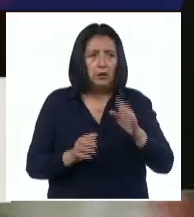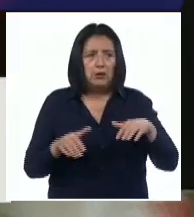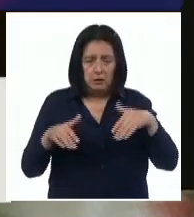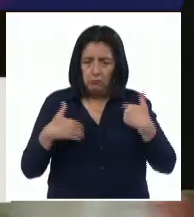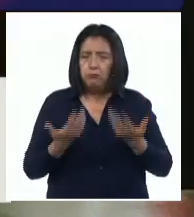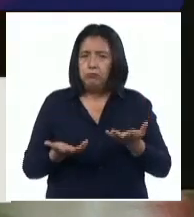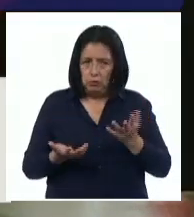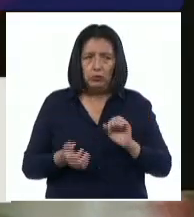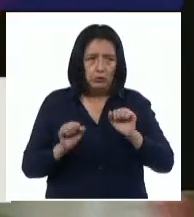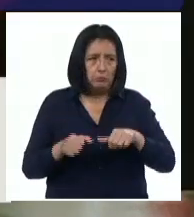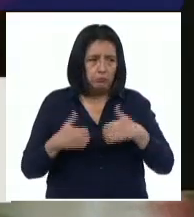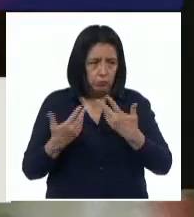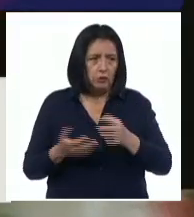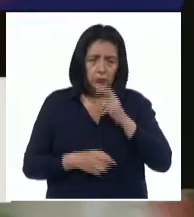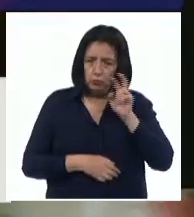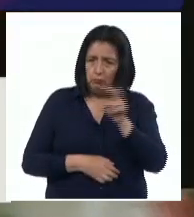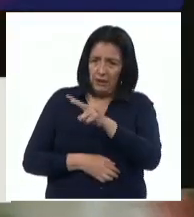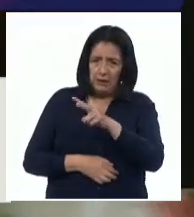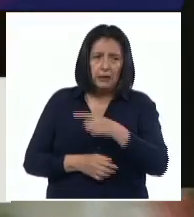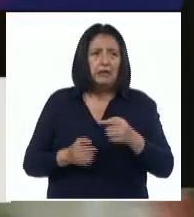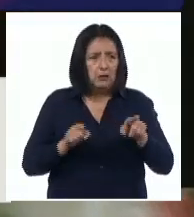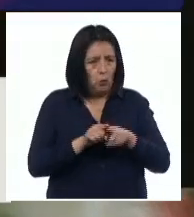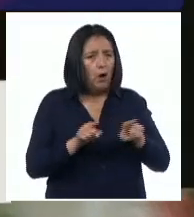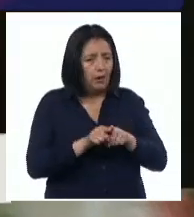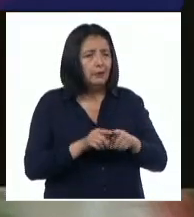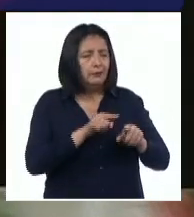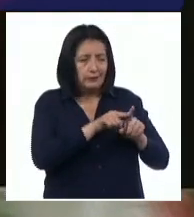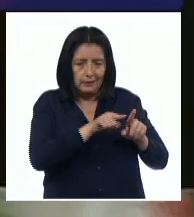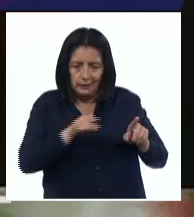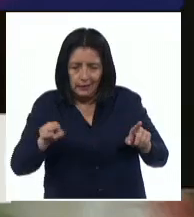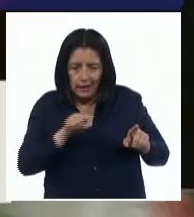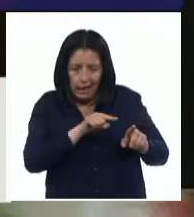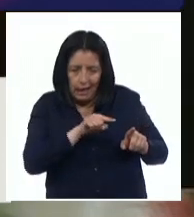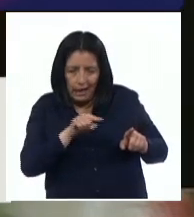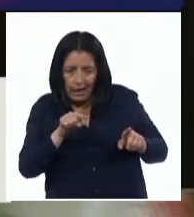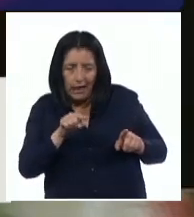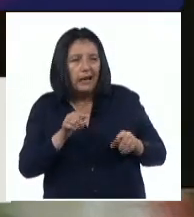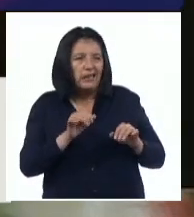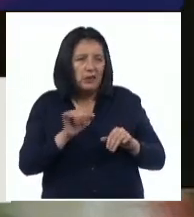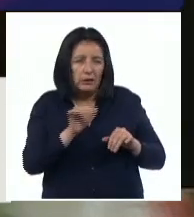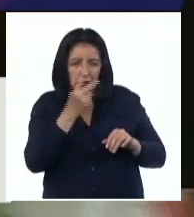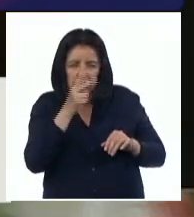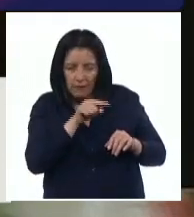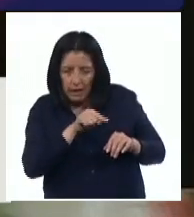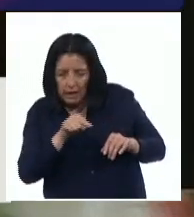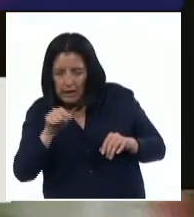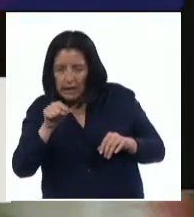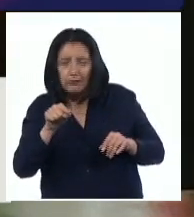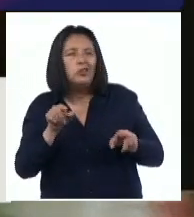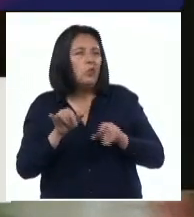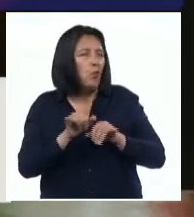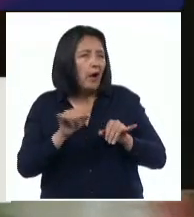podemos exactamente apreciar que al inicio la cantidad de fallecidos que se ve en la curva también